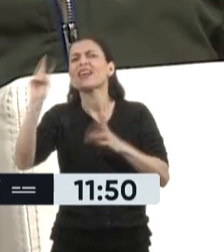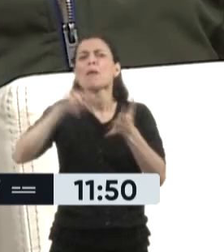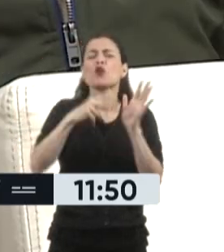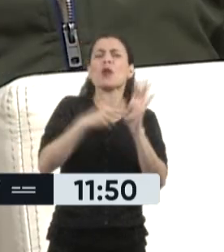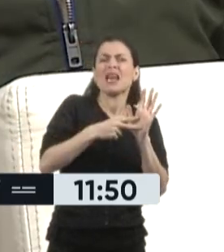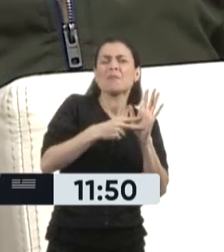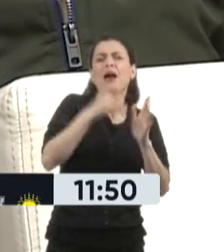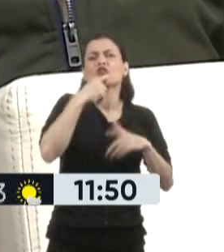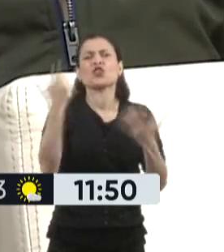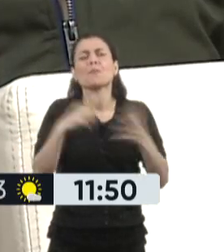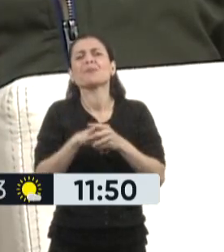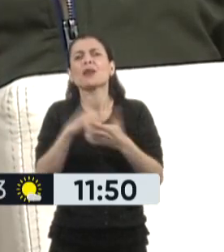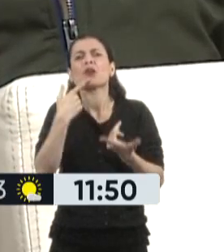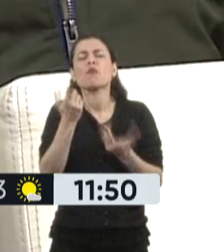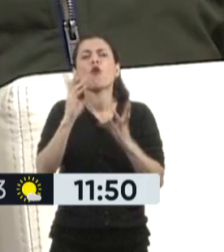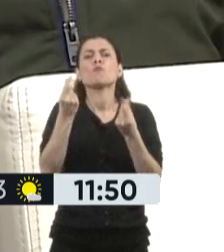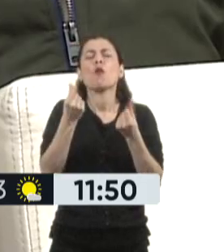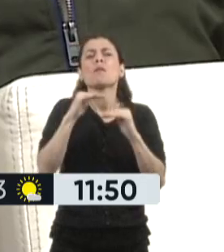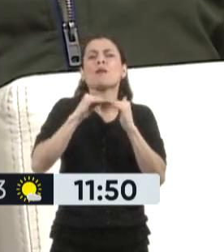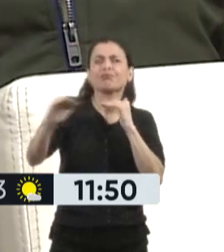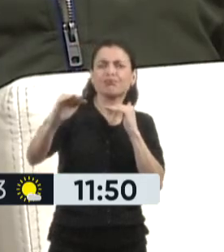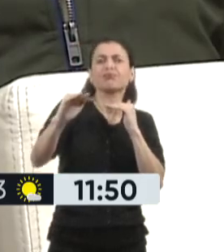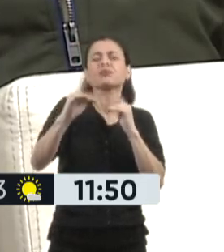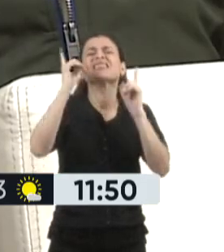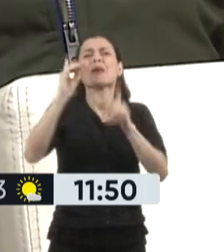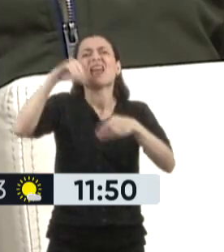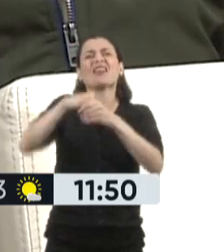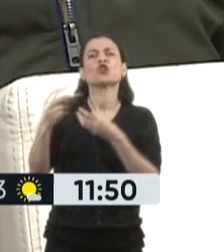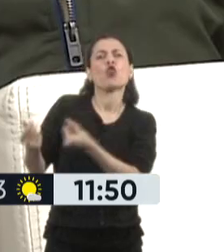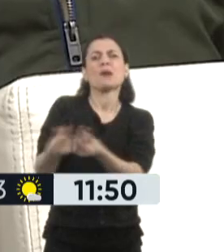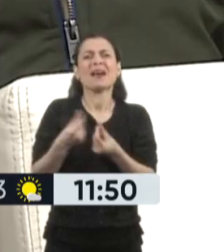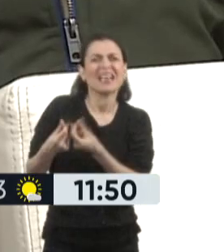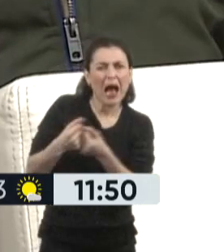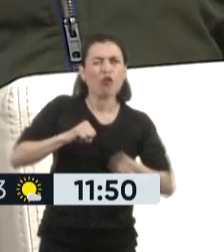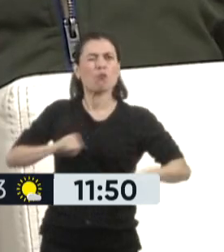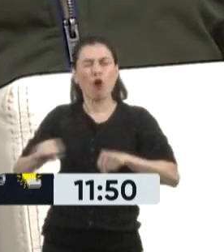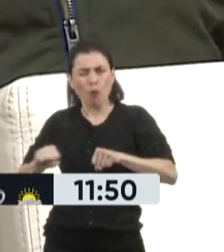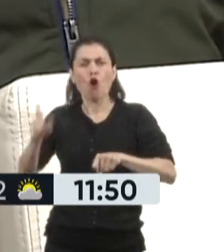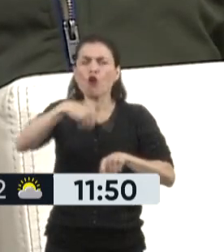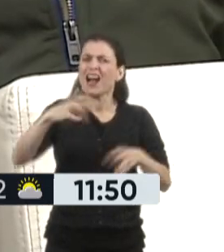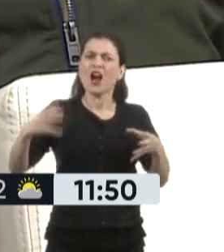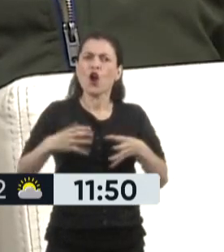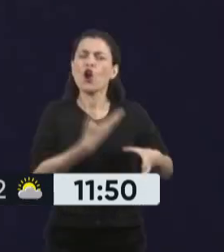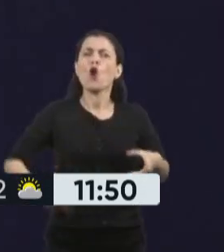el tema de la estacionalidad, de algunos operadores en el mercado. ¿Qué lectura hace concretamente ustedes con respecto a